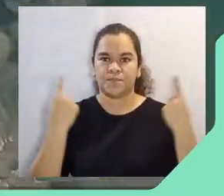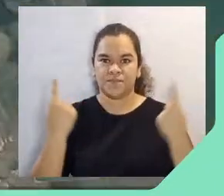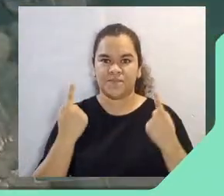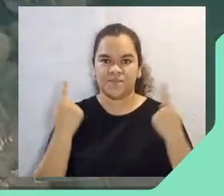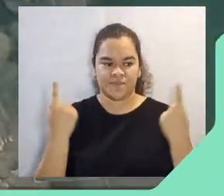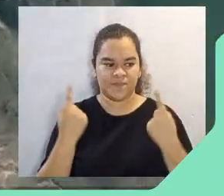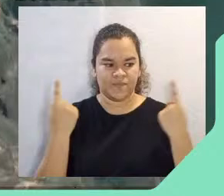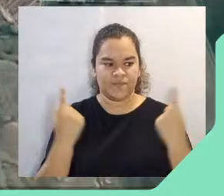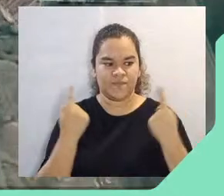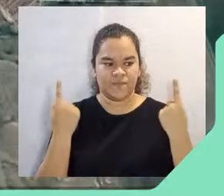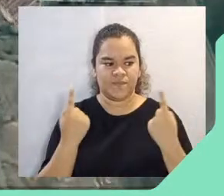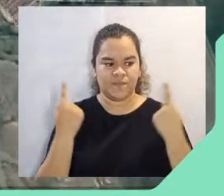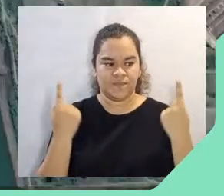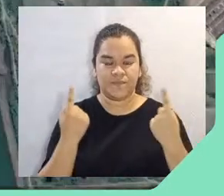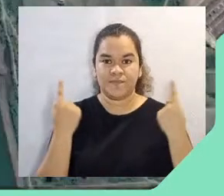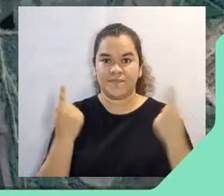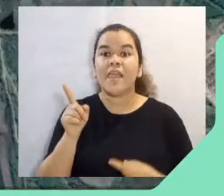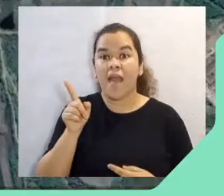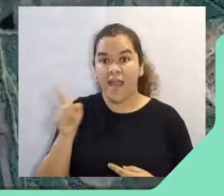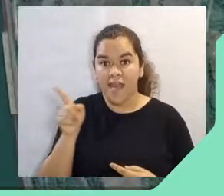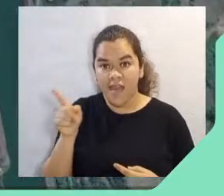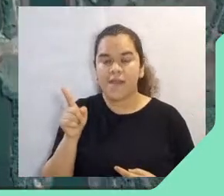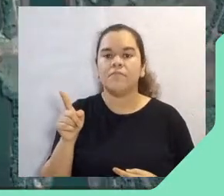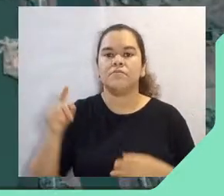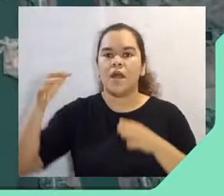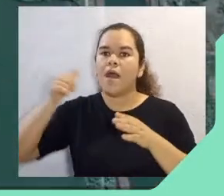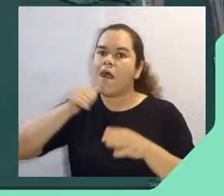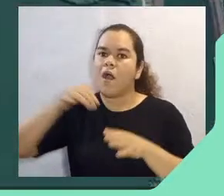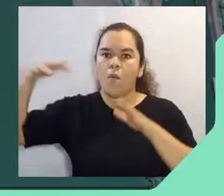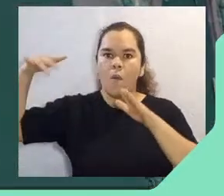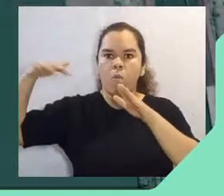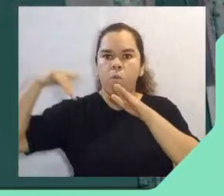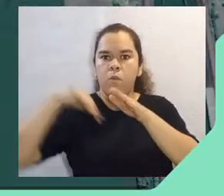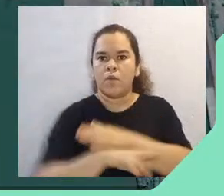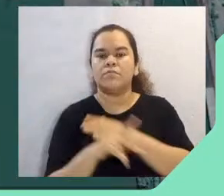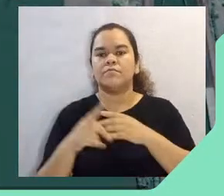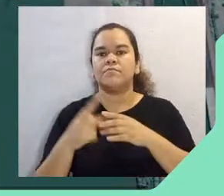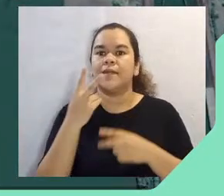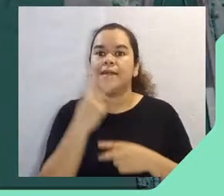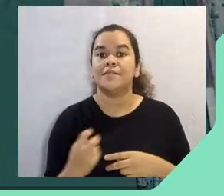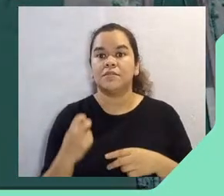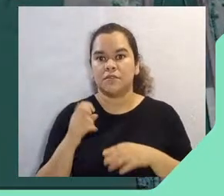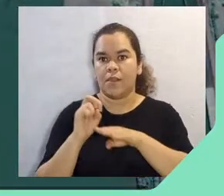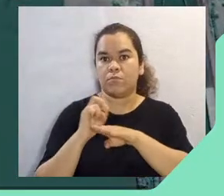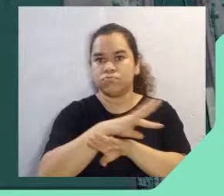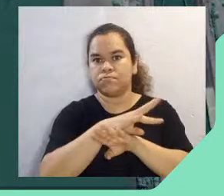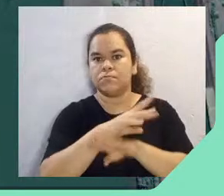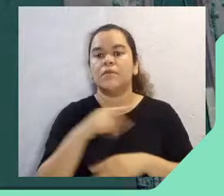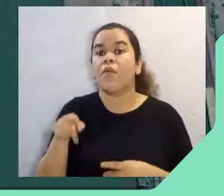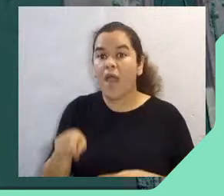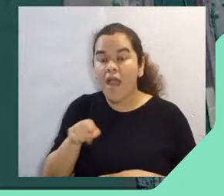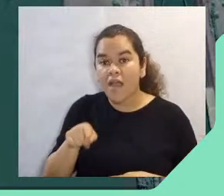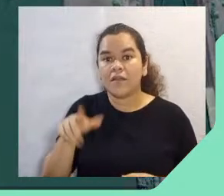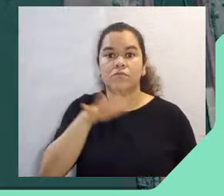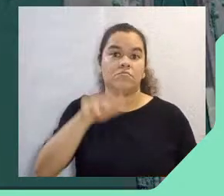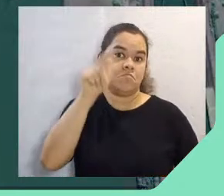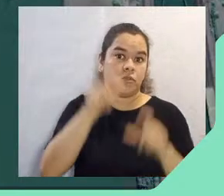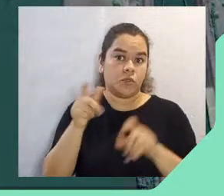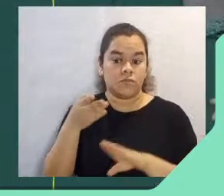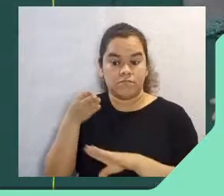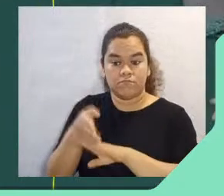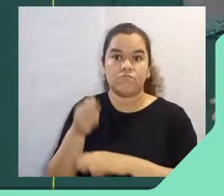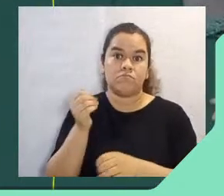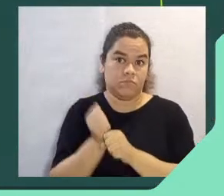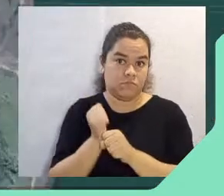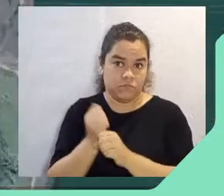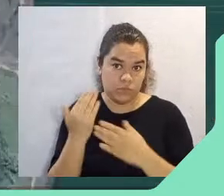cual generamos energía eléctrica. Y este puede ser un lugar de trabajo, una central eléctrica. En este caso,